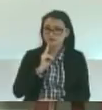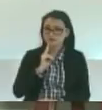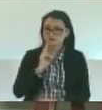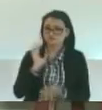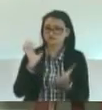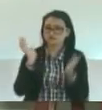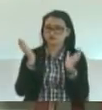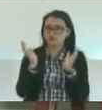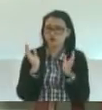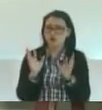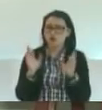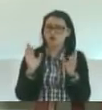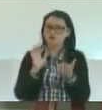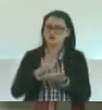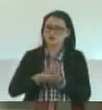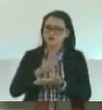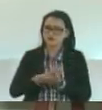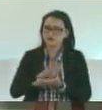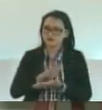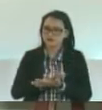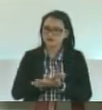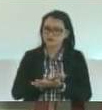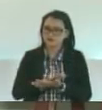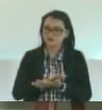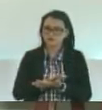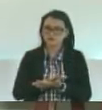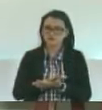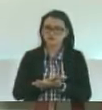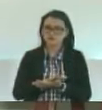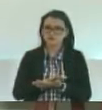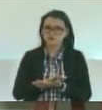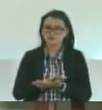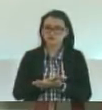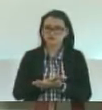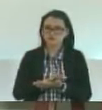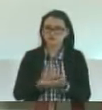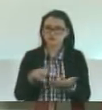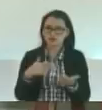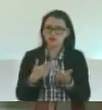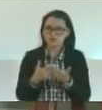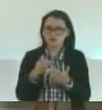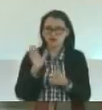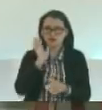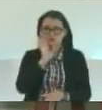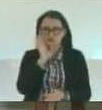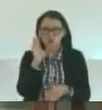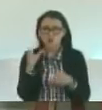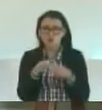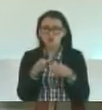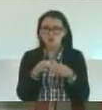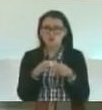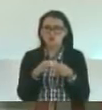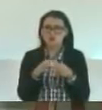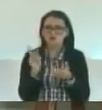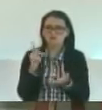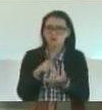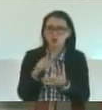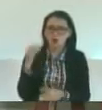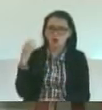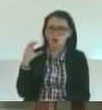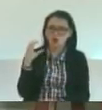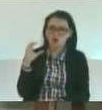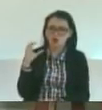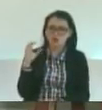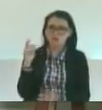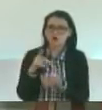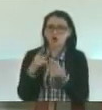de tranquilidad, habiendo acabado con todas estas mafias que nos vienen de Colombia, que nos vienen